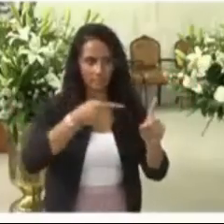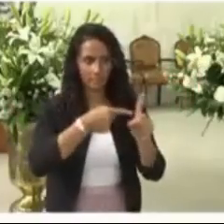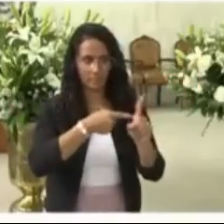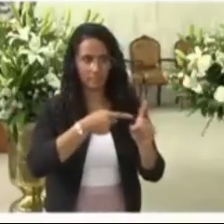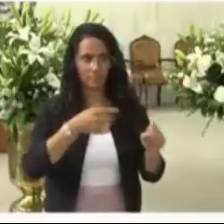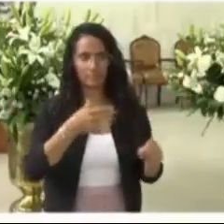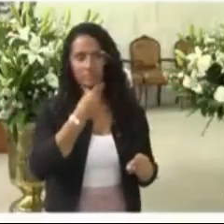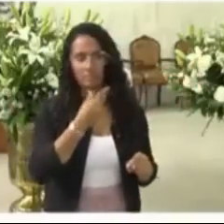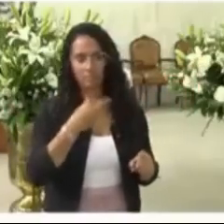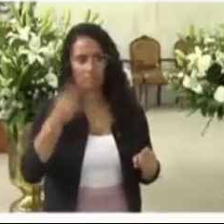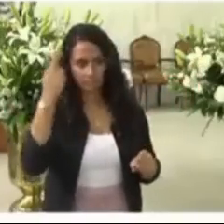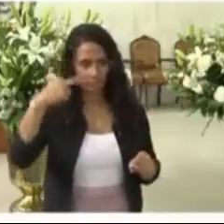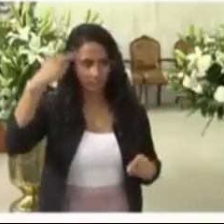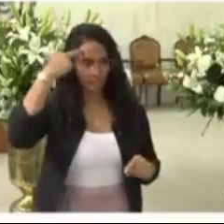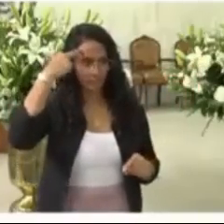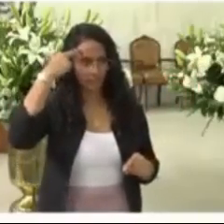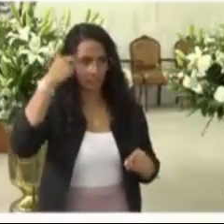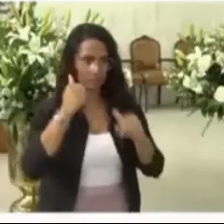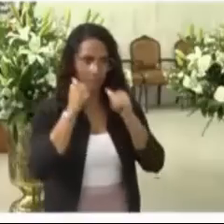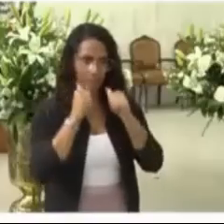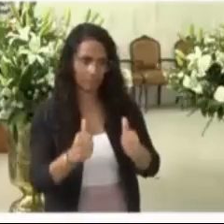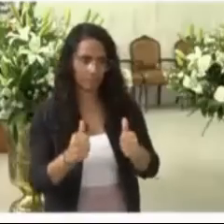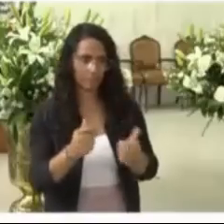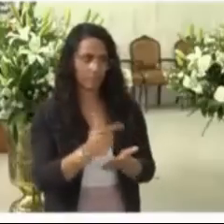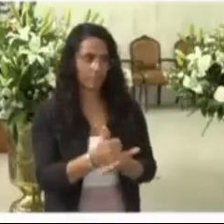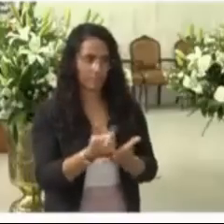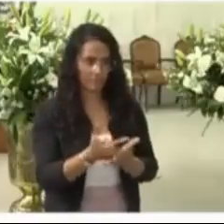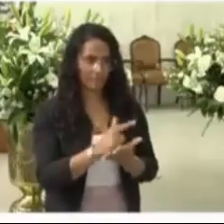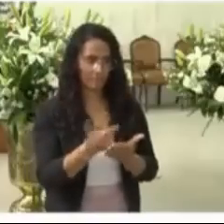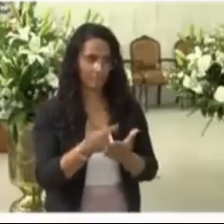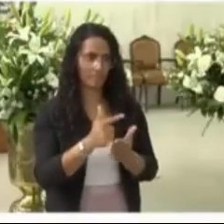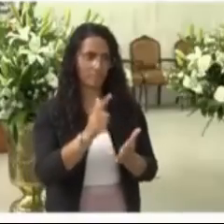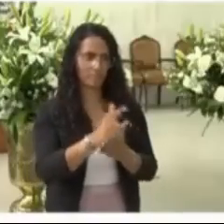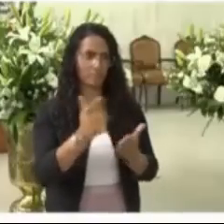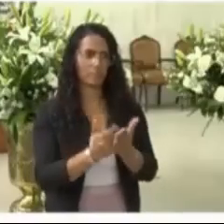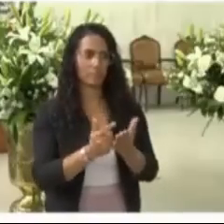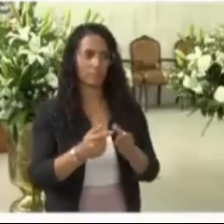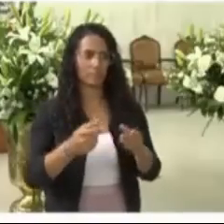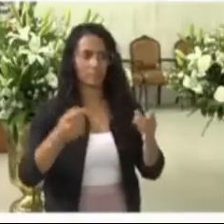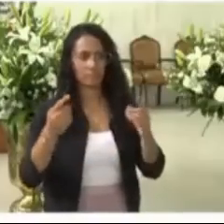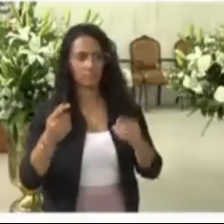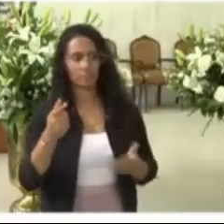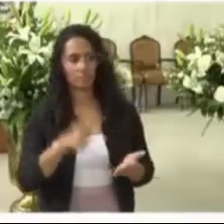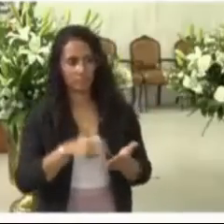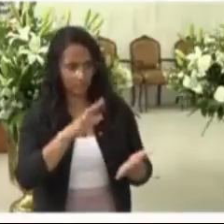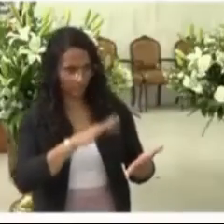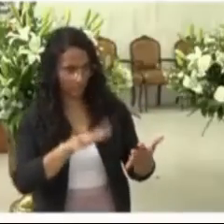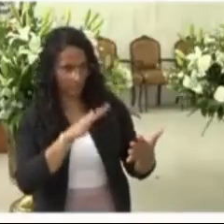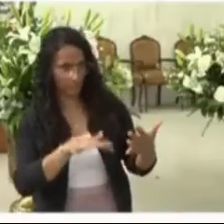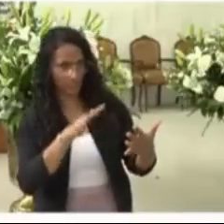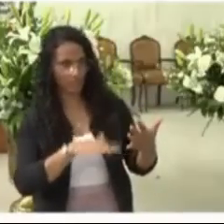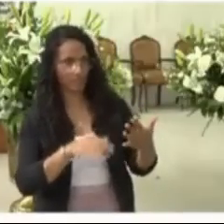ante la palabra del Señor y de saber el juicio que vendría sobre su